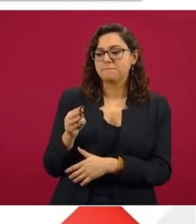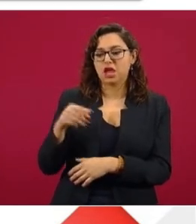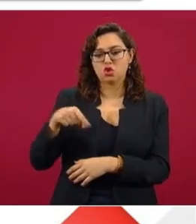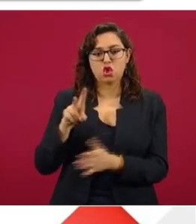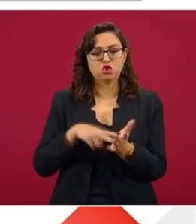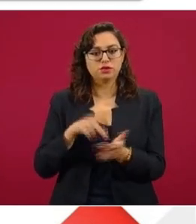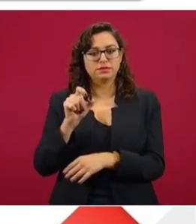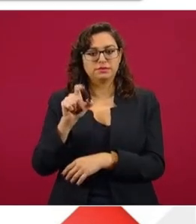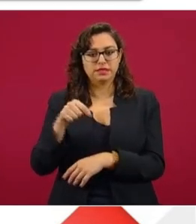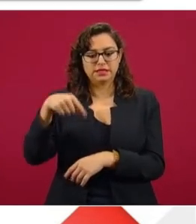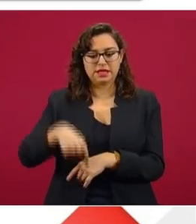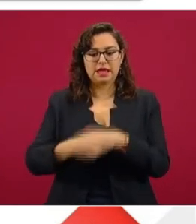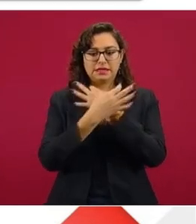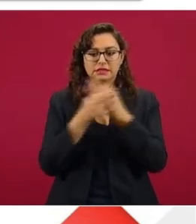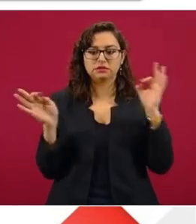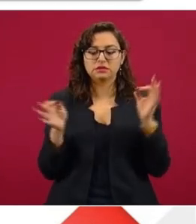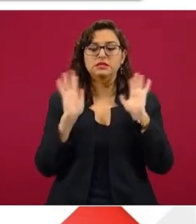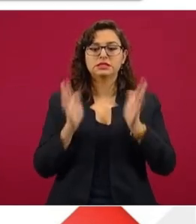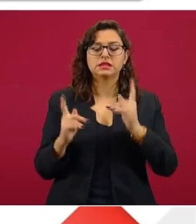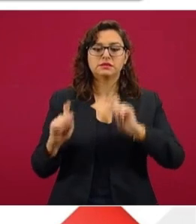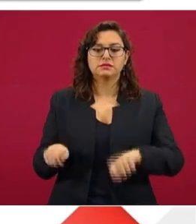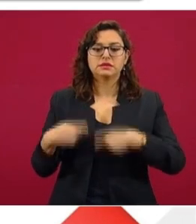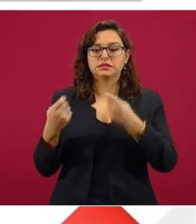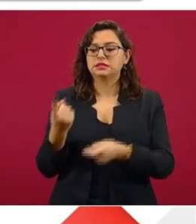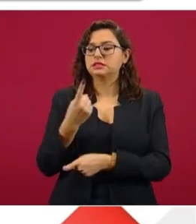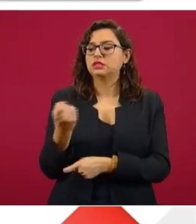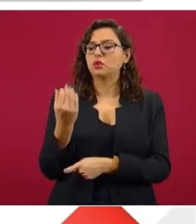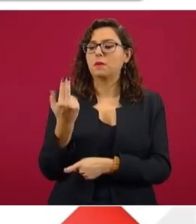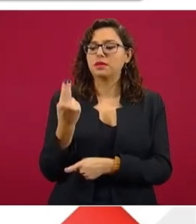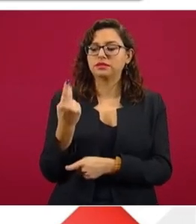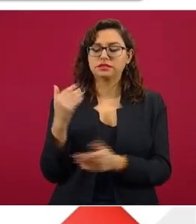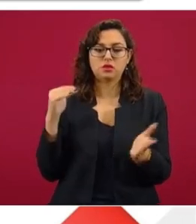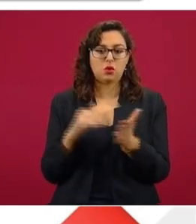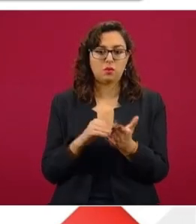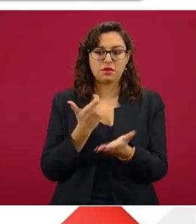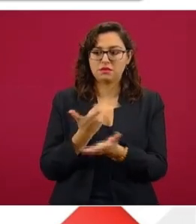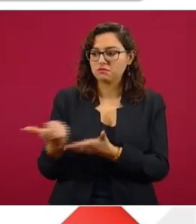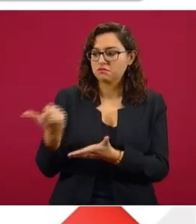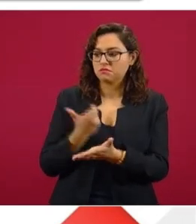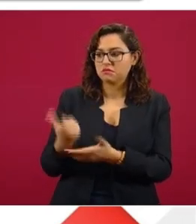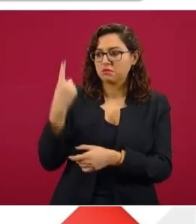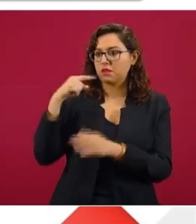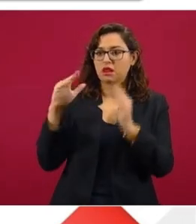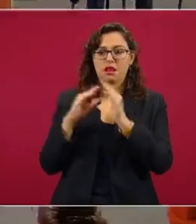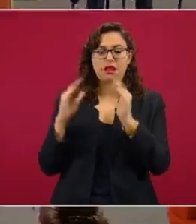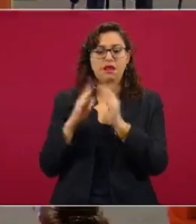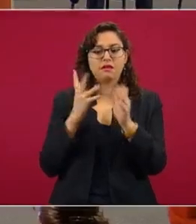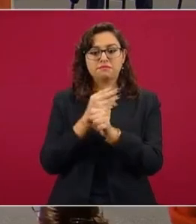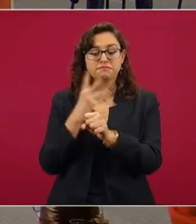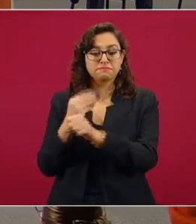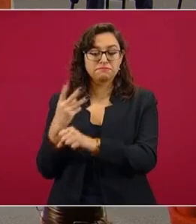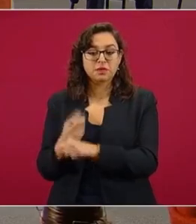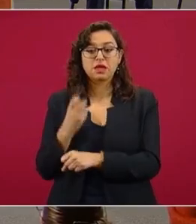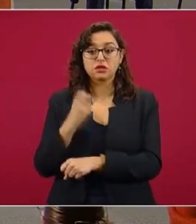mismo en este foro, y que estamos dando 125,000 pesos a los trabajadores de forma directa. Pero con la reforma permite que esto